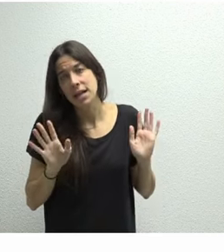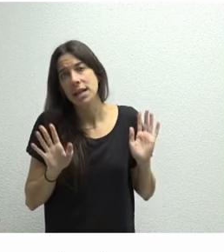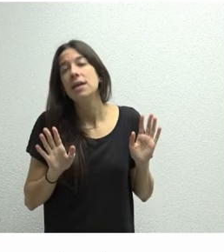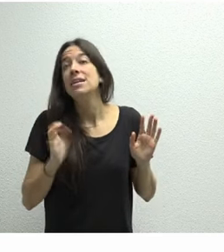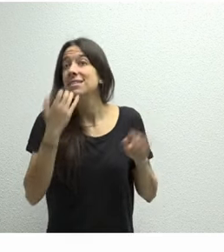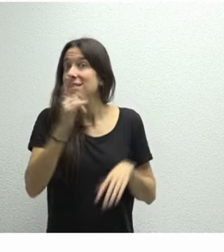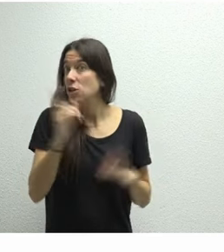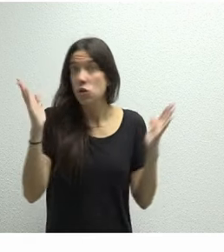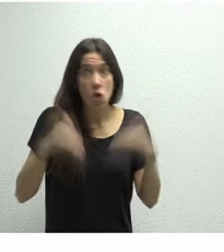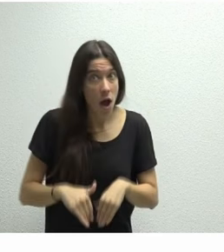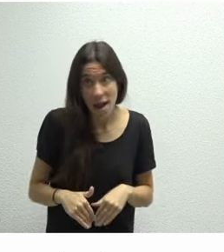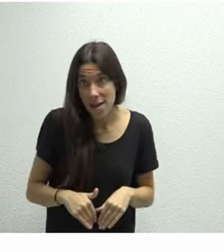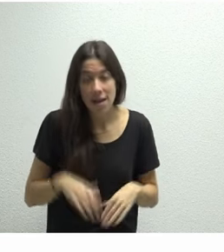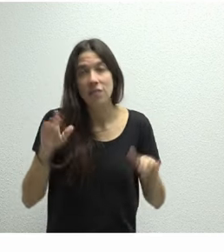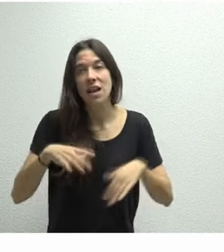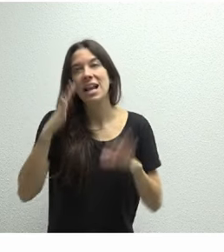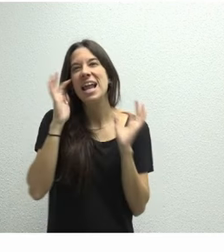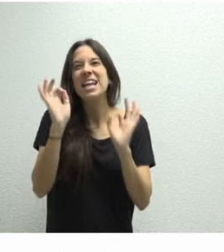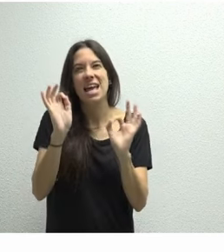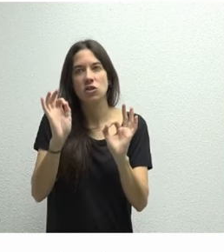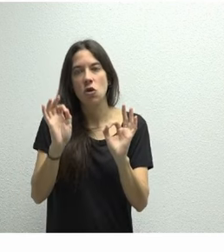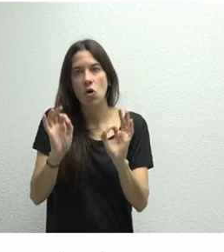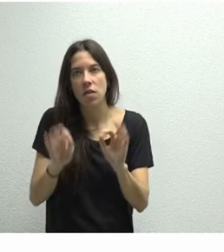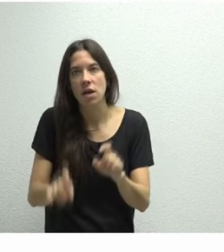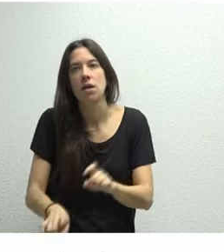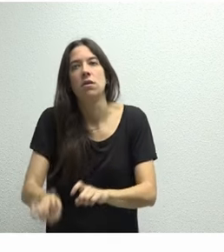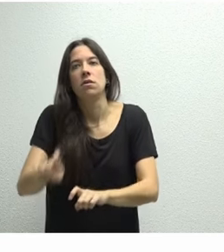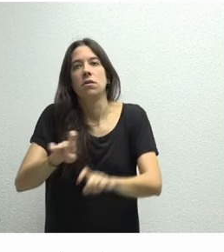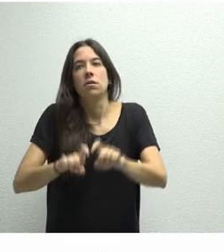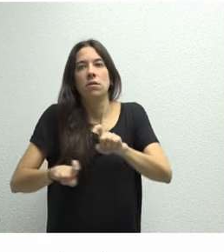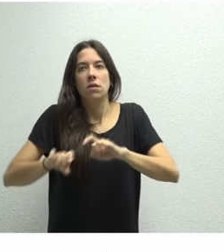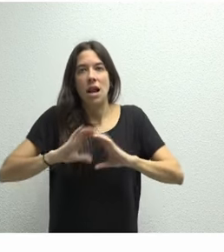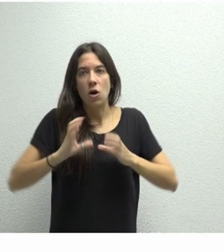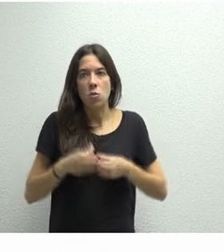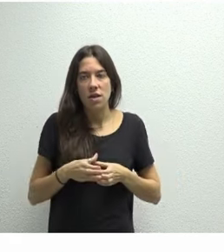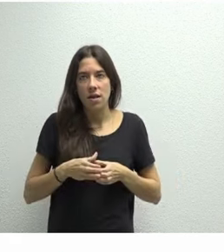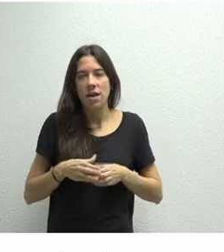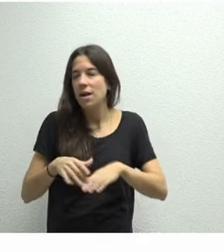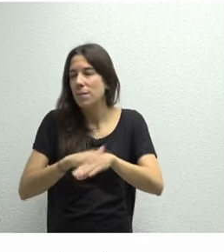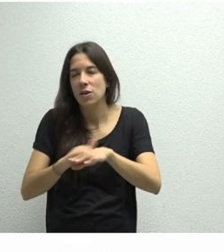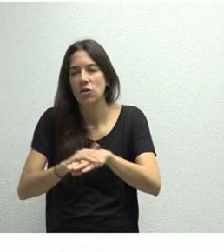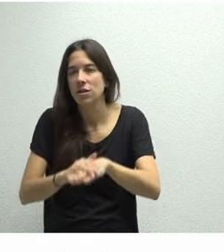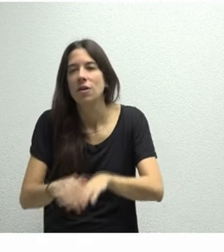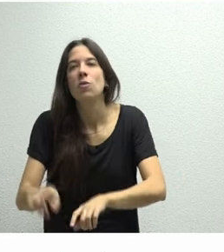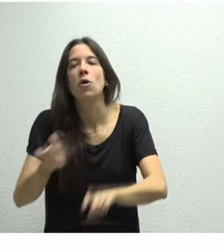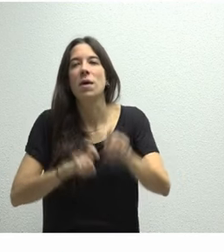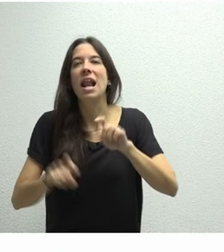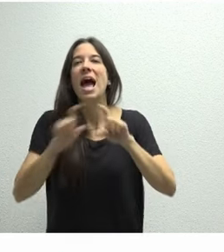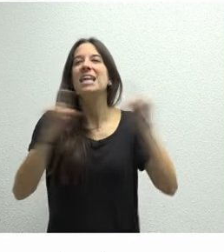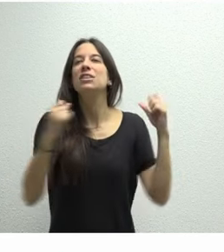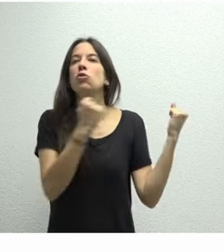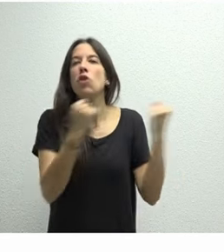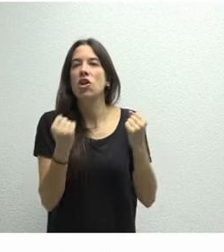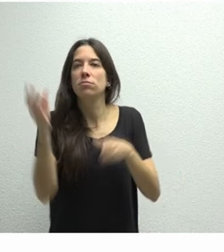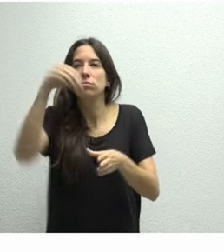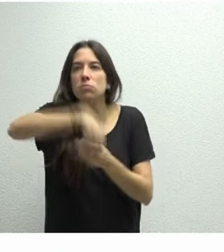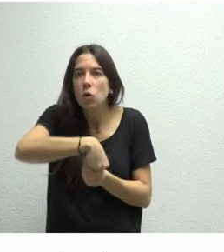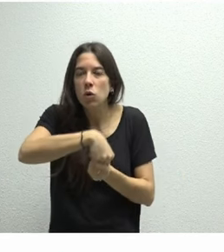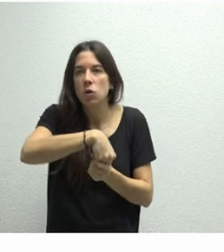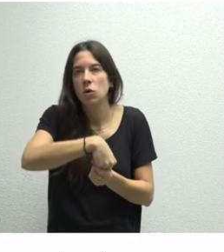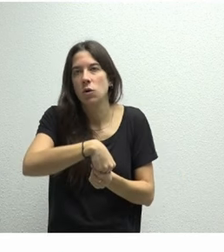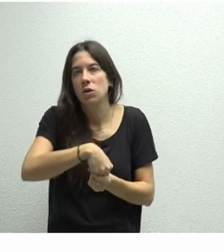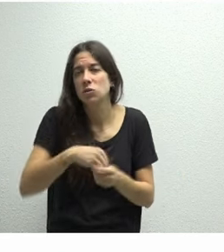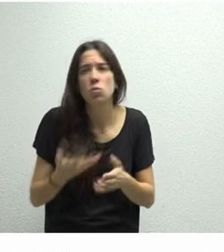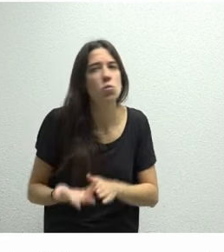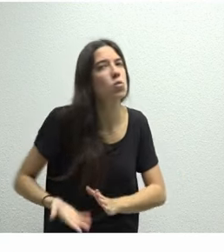riesgo de volver a la comunidad si no ha Perdón la comunidad a la institucionalización es muy muy muy elevado no